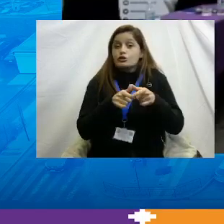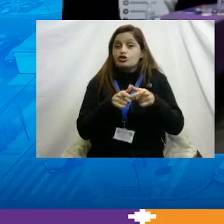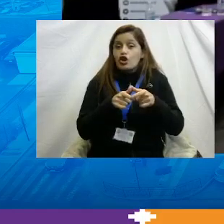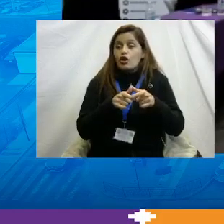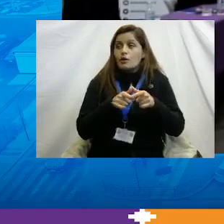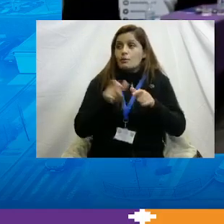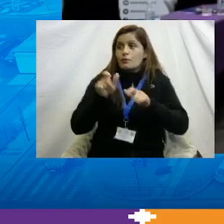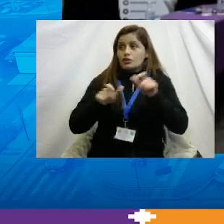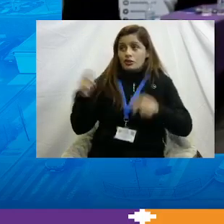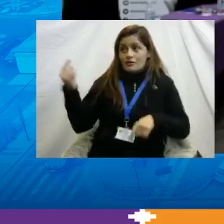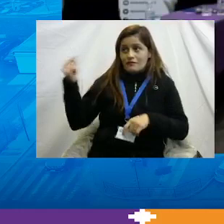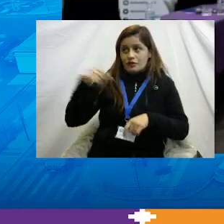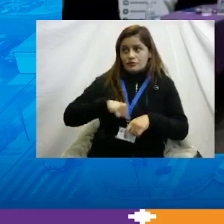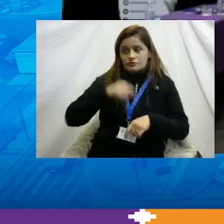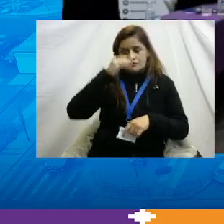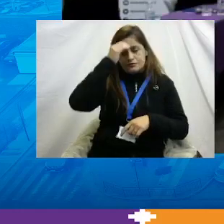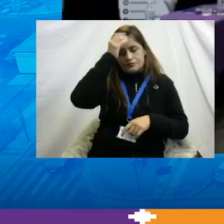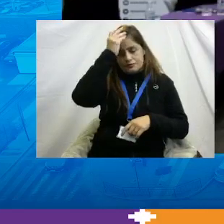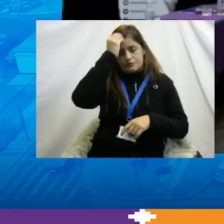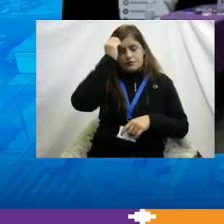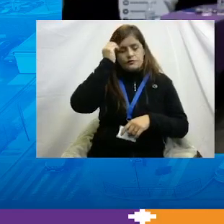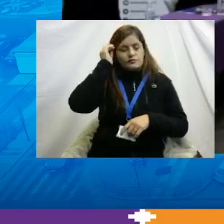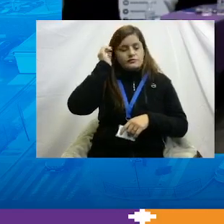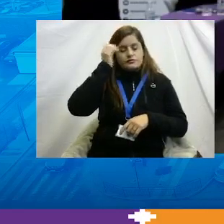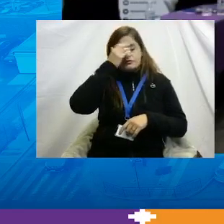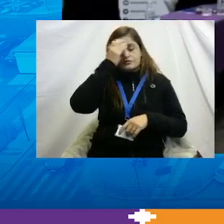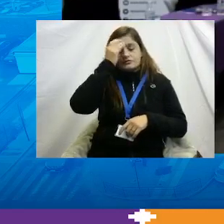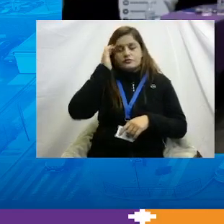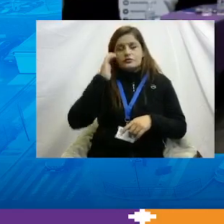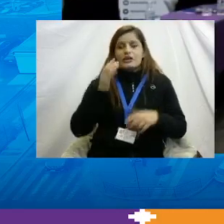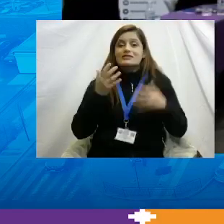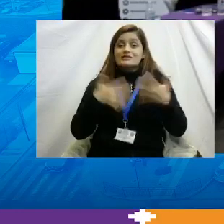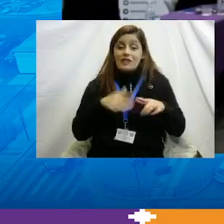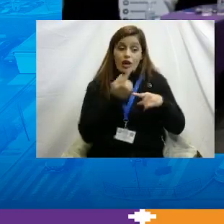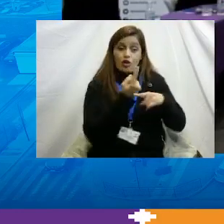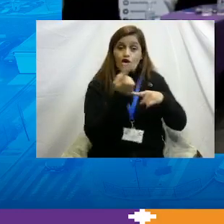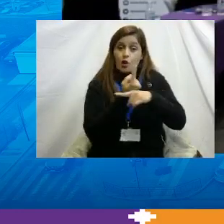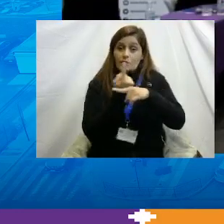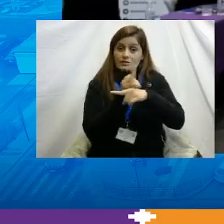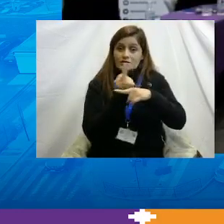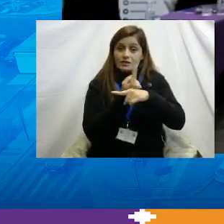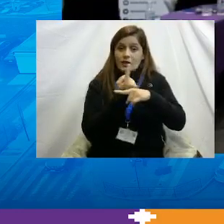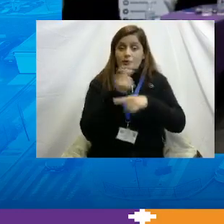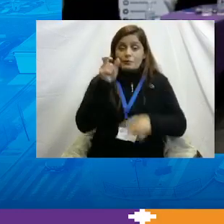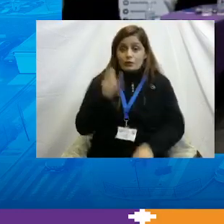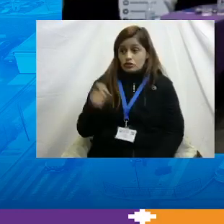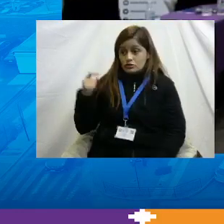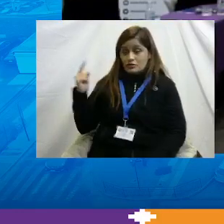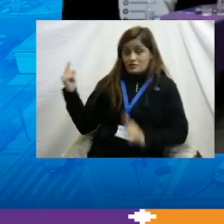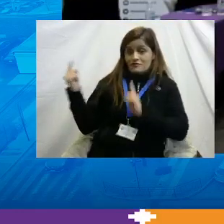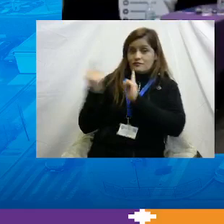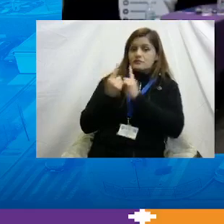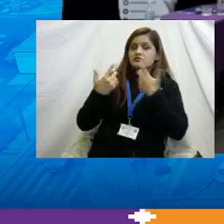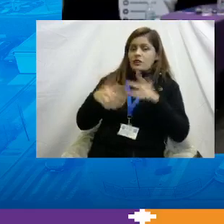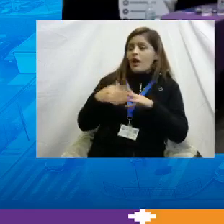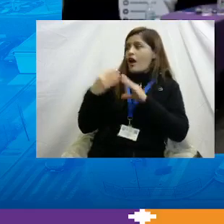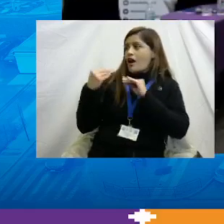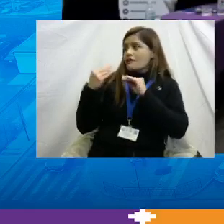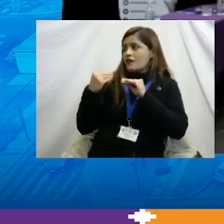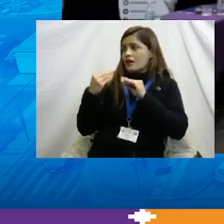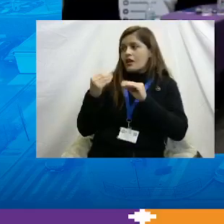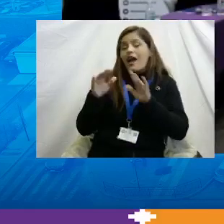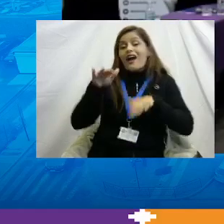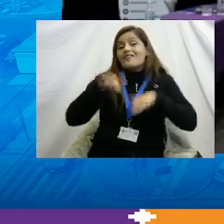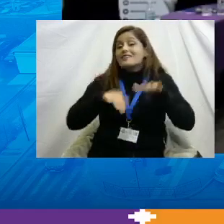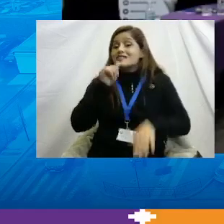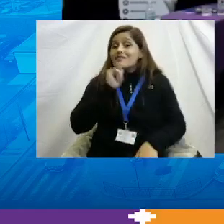¿se acuerda? La vez pasada. Ya conversamos con él y hay veces que es darle otra vuelta o otra